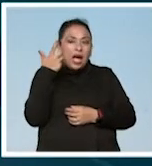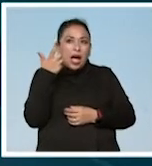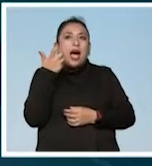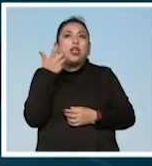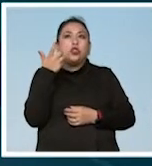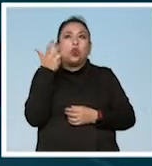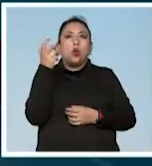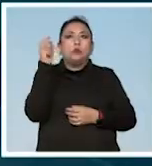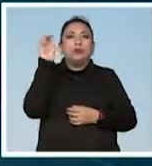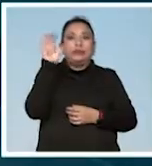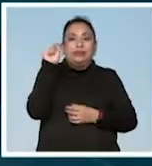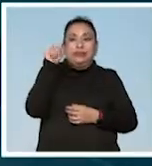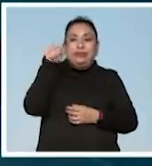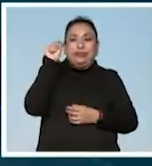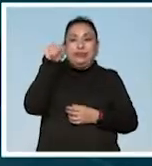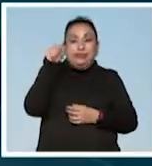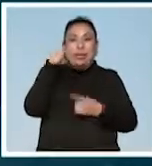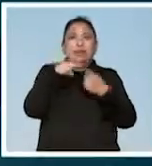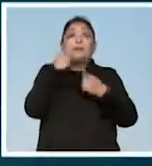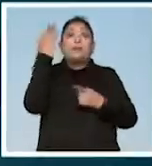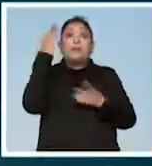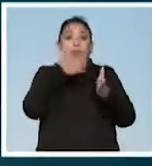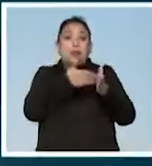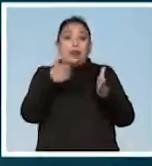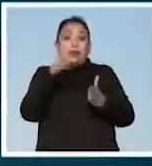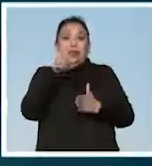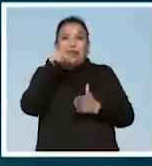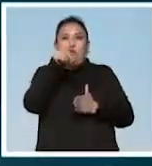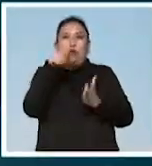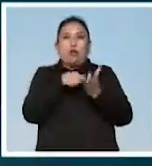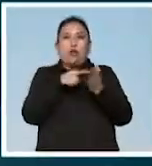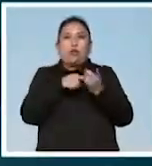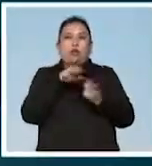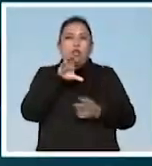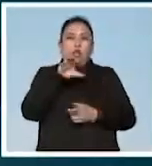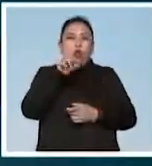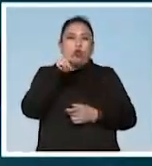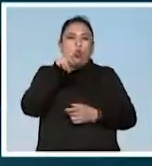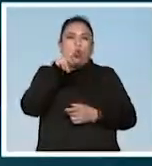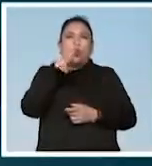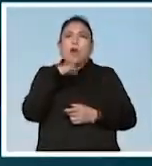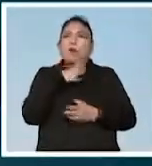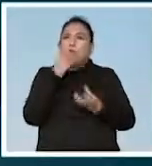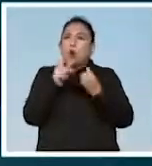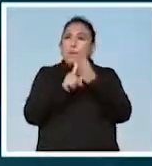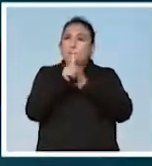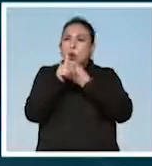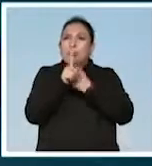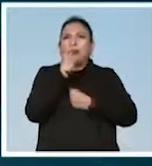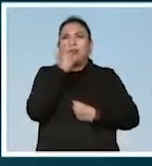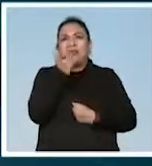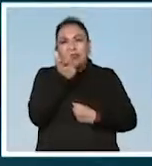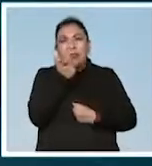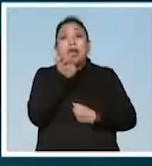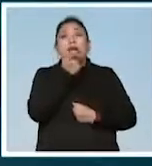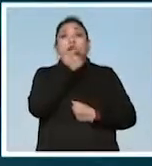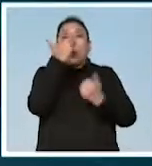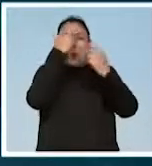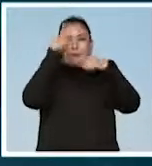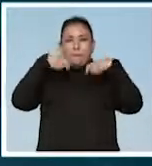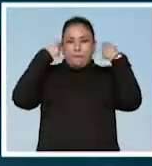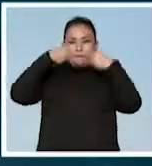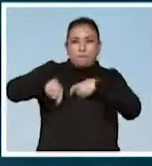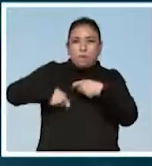hace señas. Se dice que en el periodo Edo, en el templo de Gotokuji, tenía muchos problemas económicos y el monje que lo